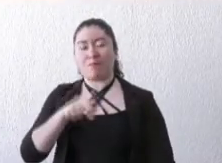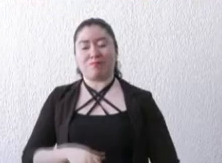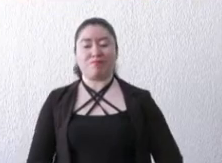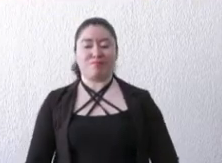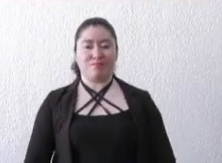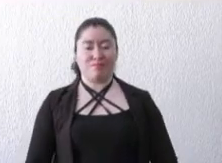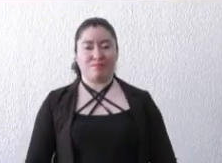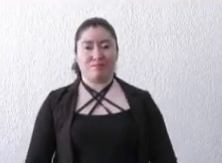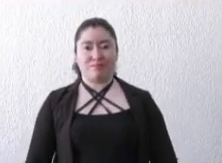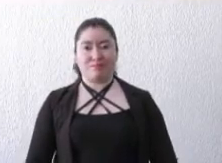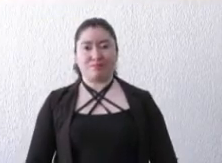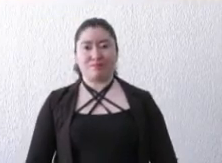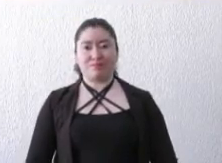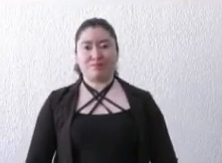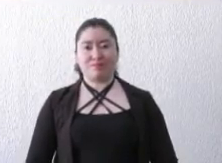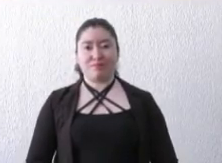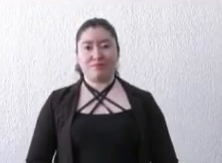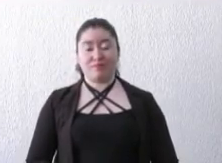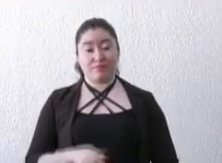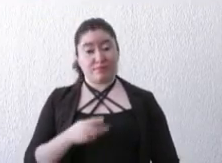Un equipamiento